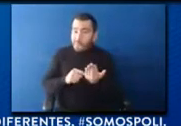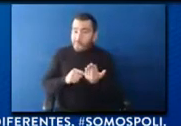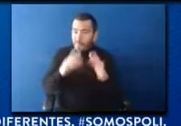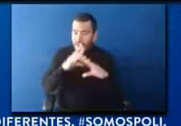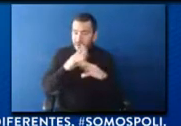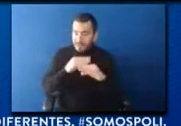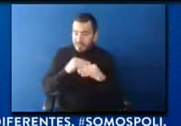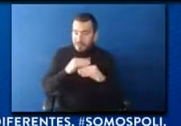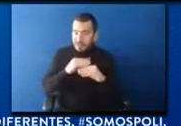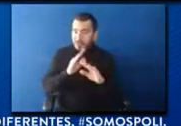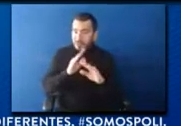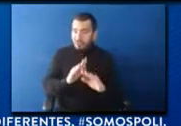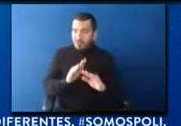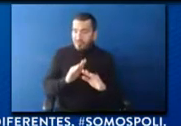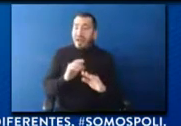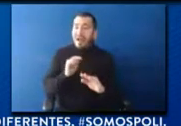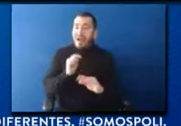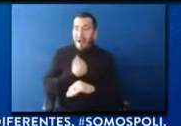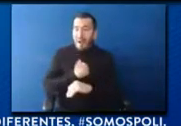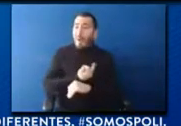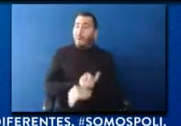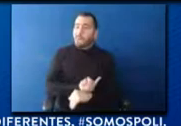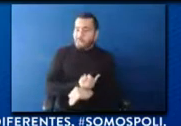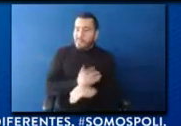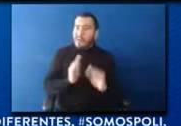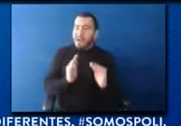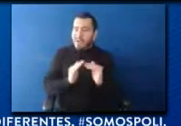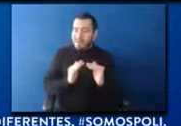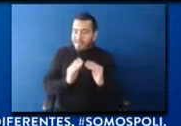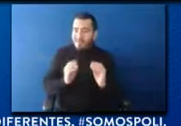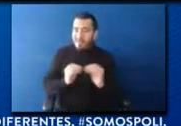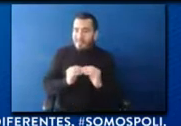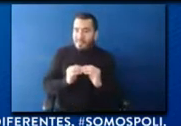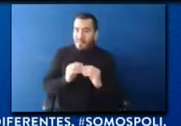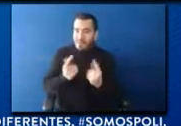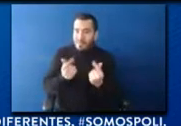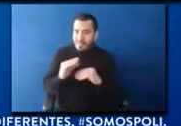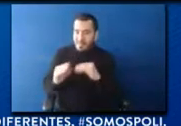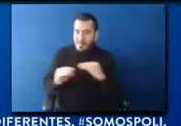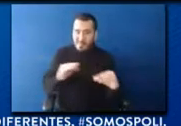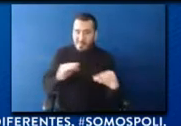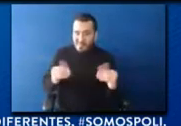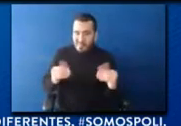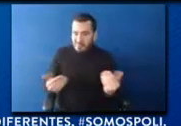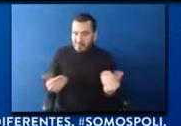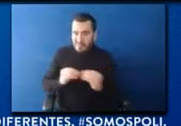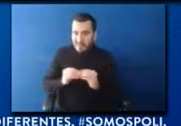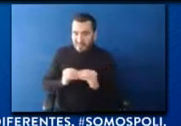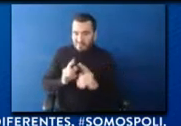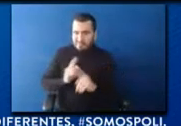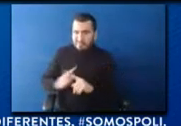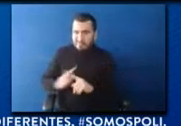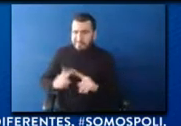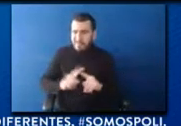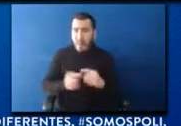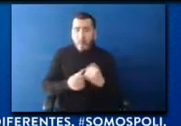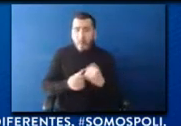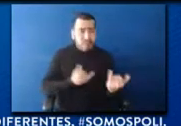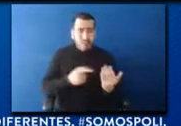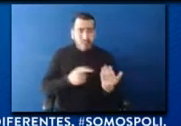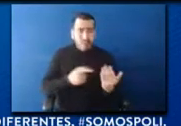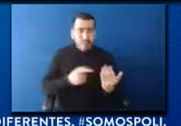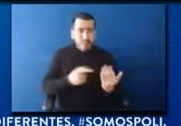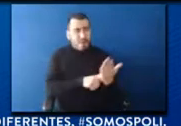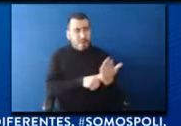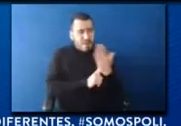es su domicilio. ¿Qué tipo de transacciones realiza? Y muchas otras cosas más. Eso hace visible a más